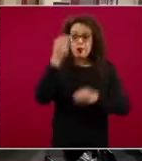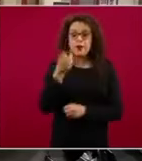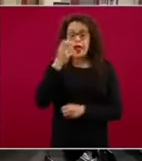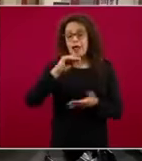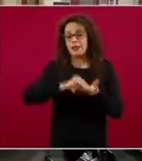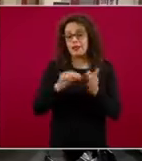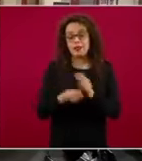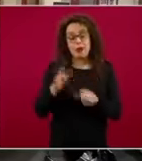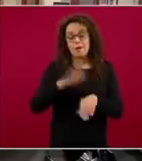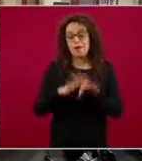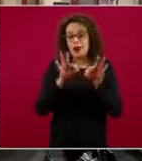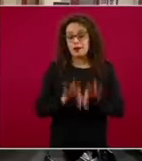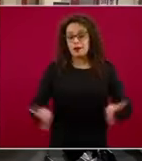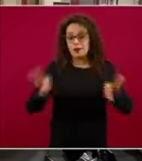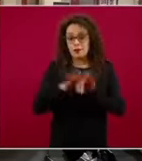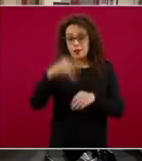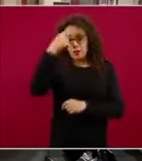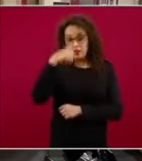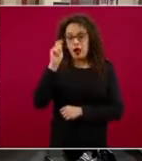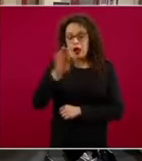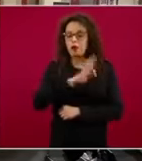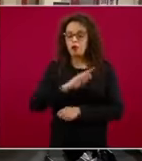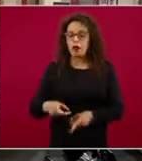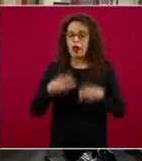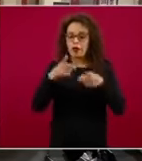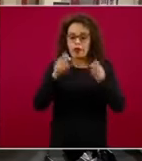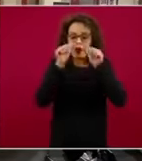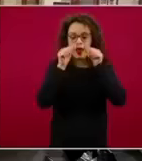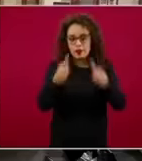estrategias importantes para mejorar las capacidades. La siguiente.